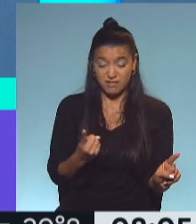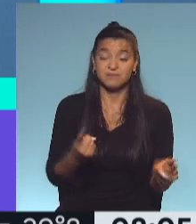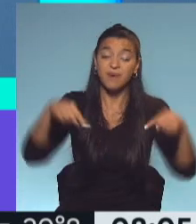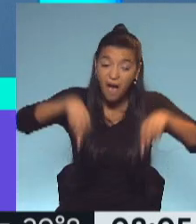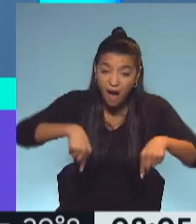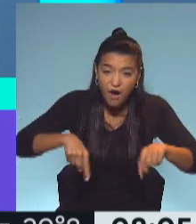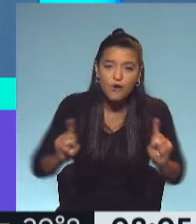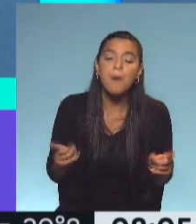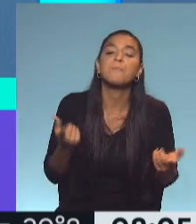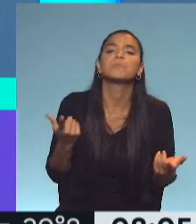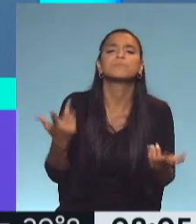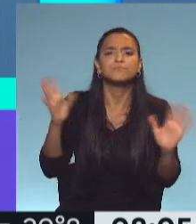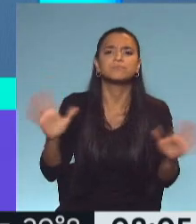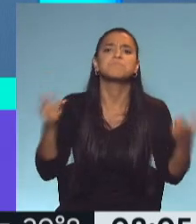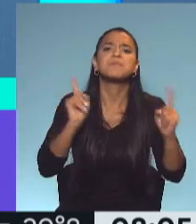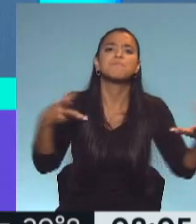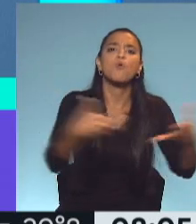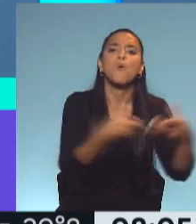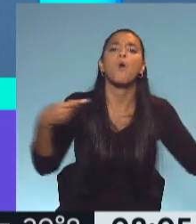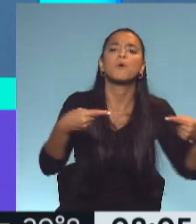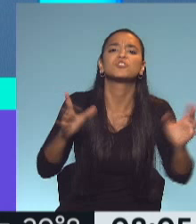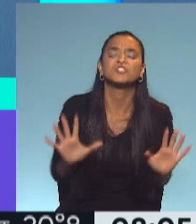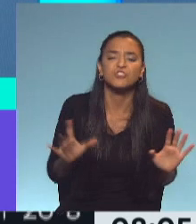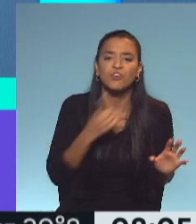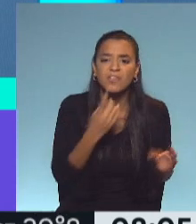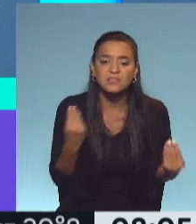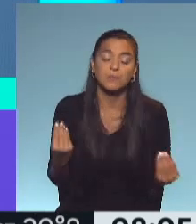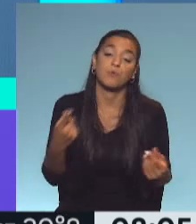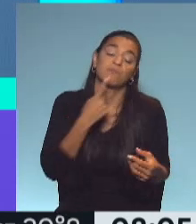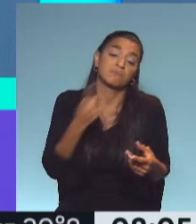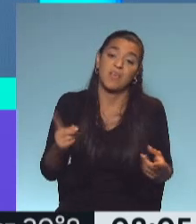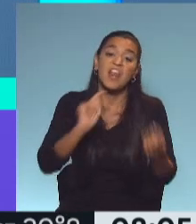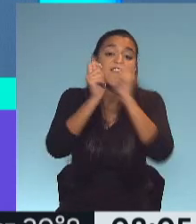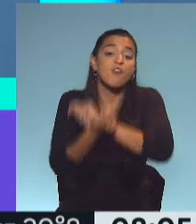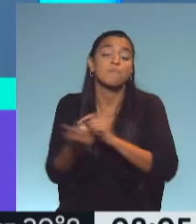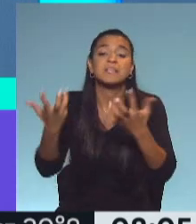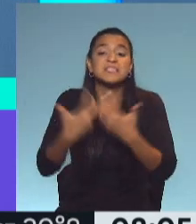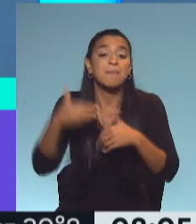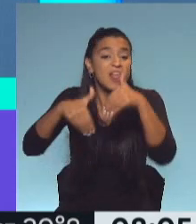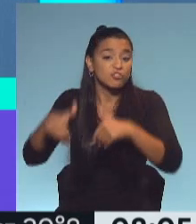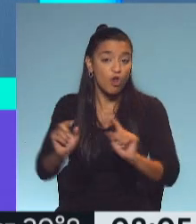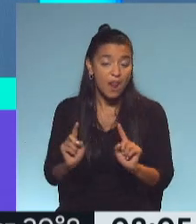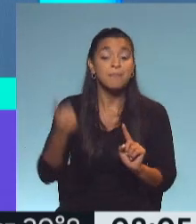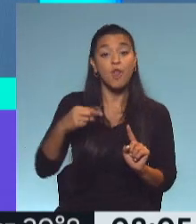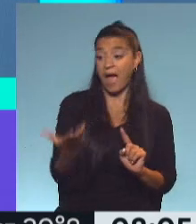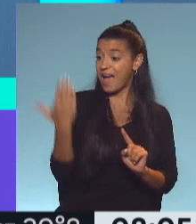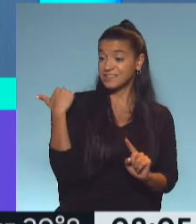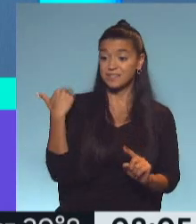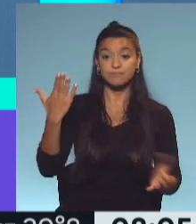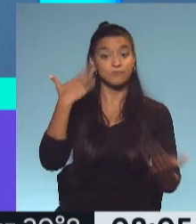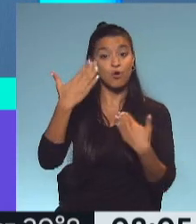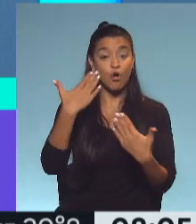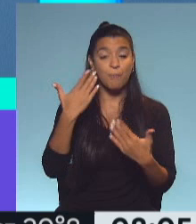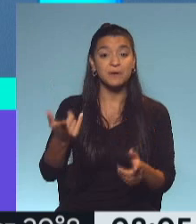llama la atención es la posición de la oposición. ¿Por qué? Porque rechazaban cualquier reforma al sistema electoral, pero ayer en esta conversación en la Cámara